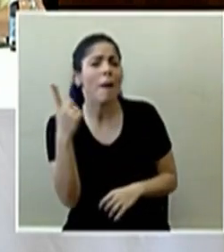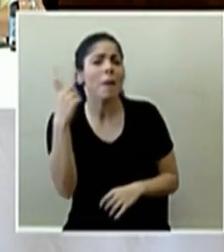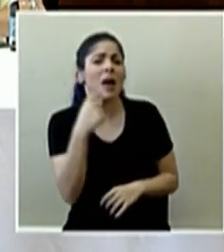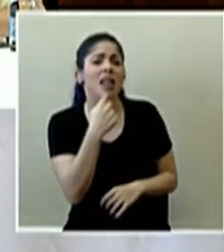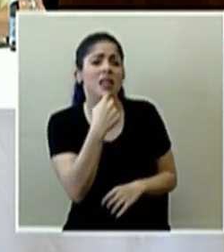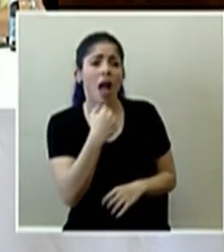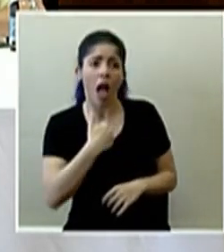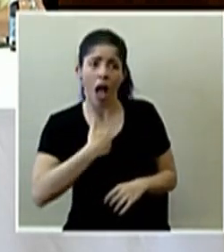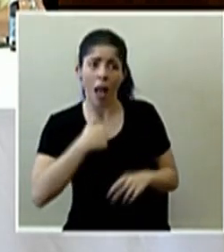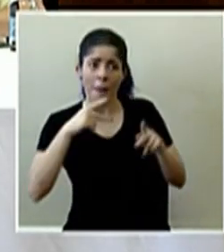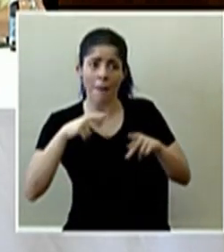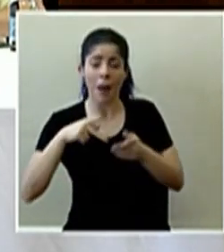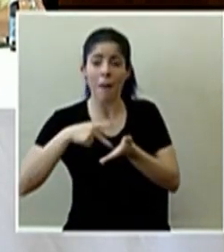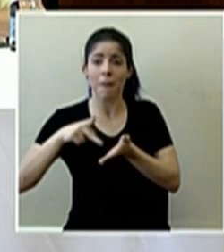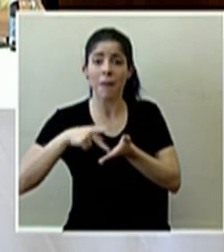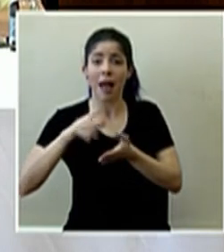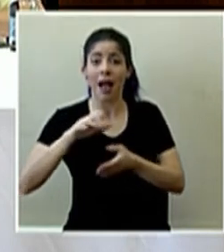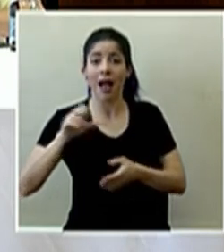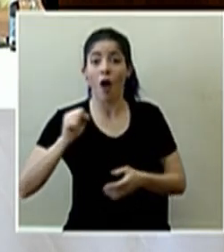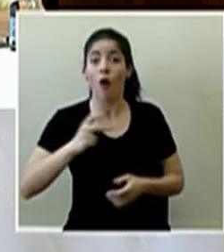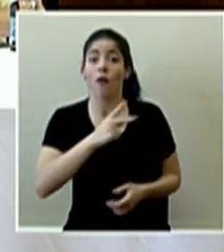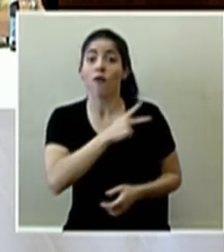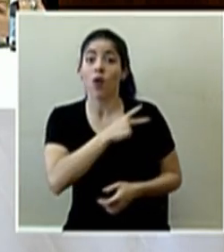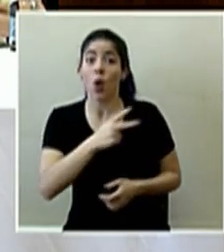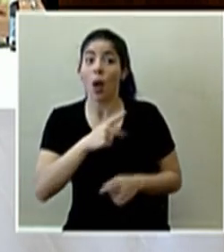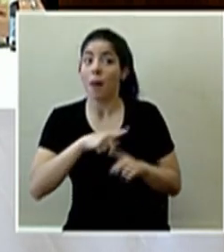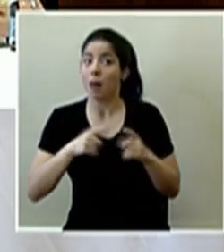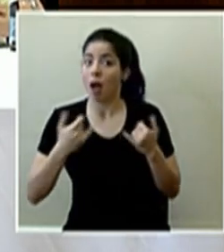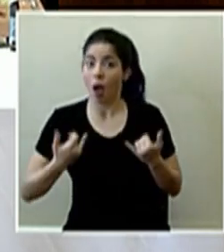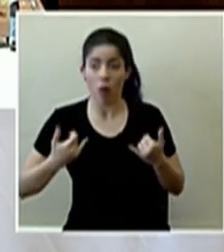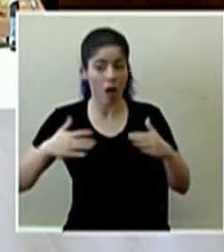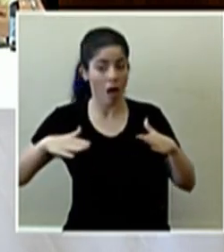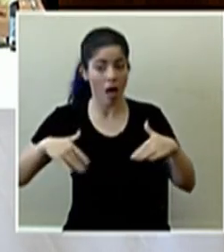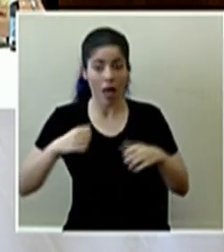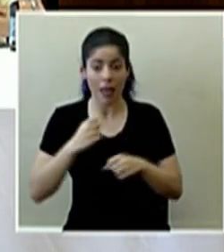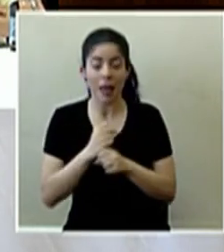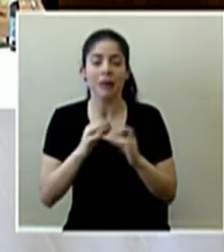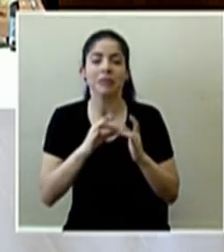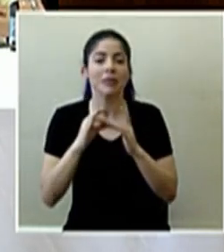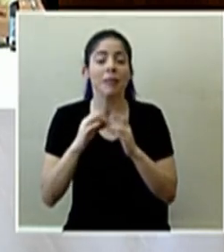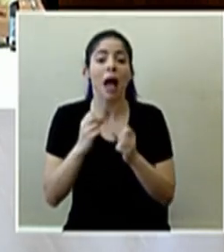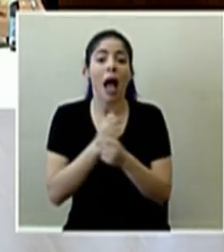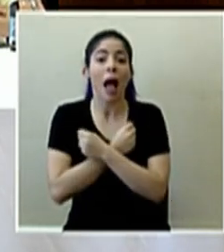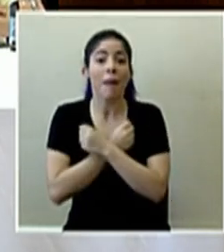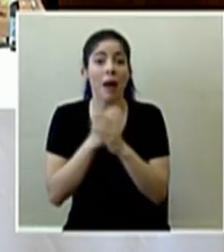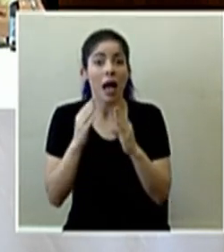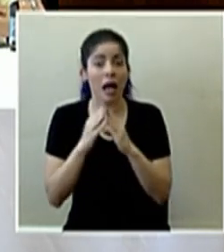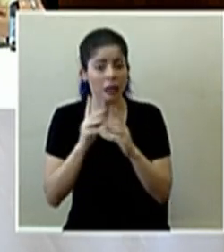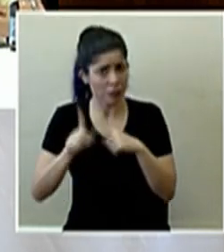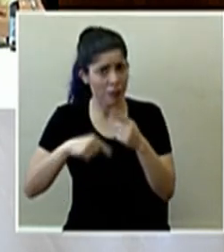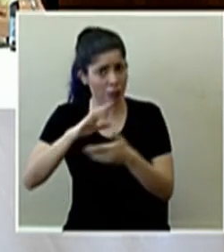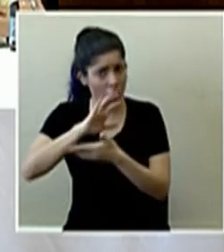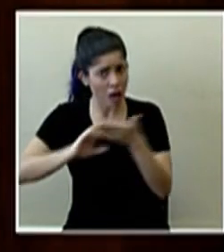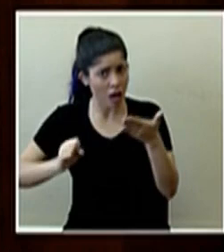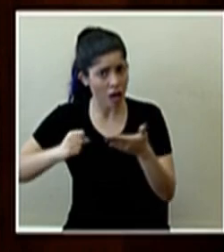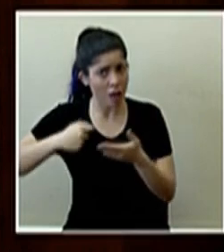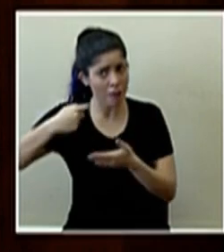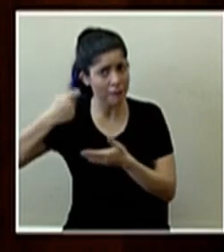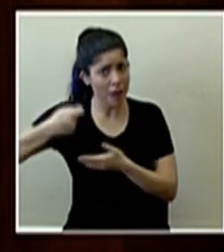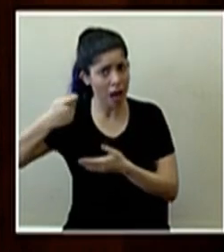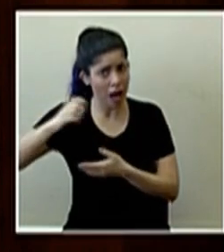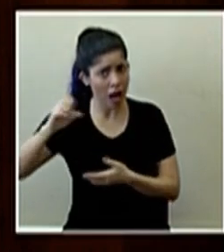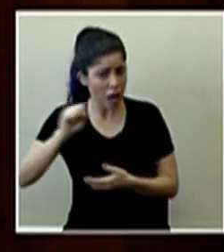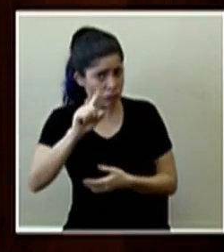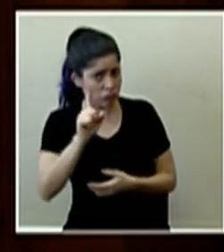si hay personas que pagan seguro voluntario y no están laborando, principalmente amas de casa, ¿para ellas se les rebajará la cuota mensual?